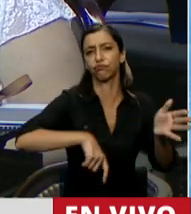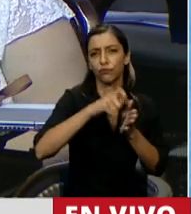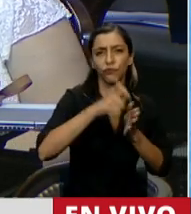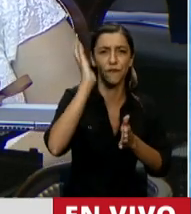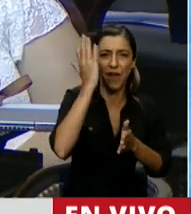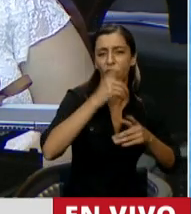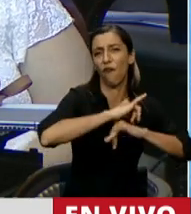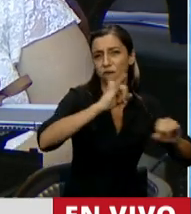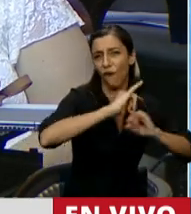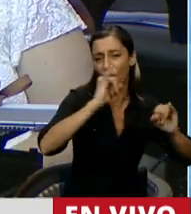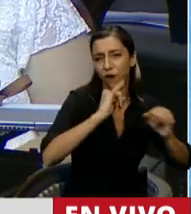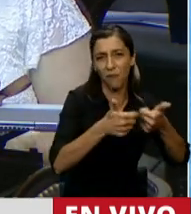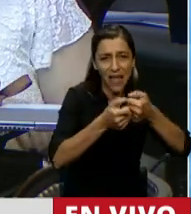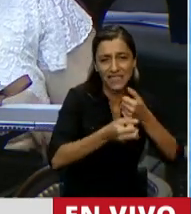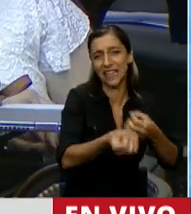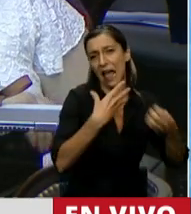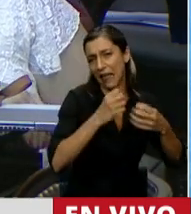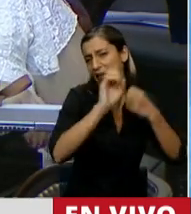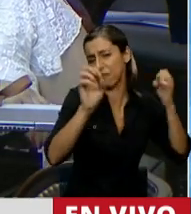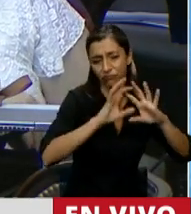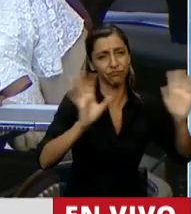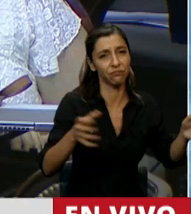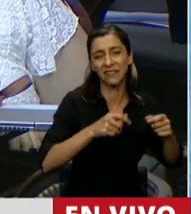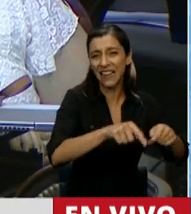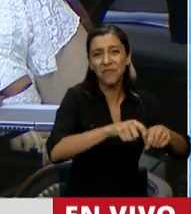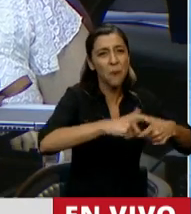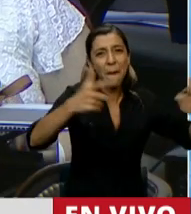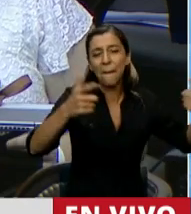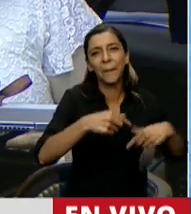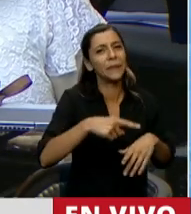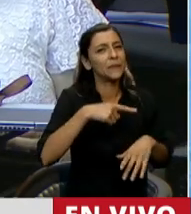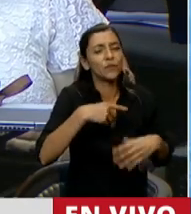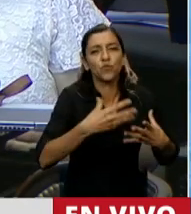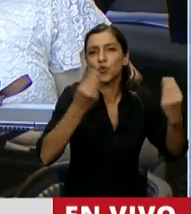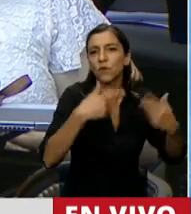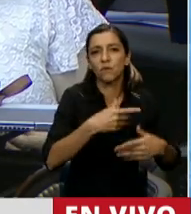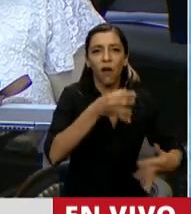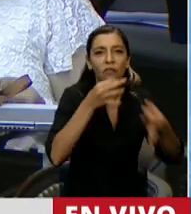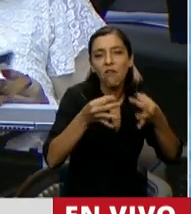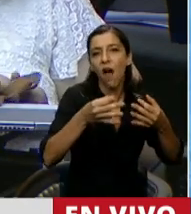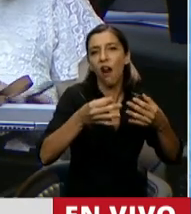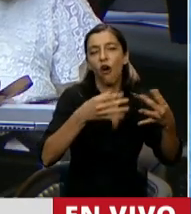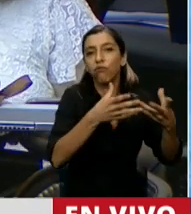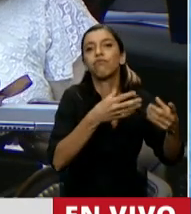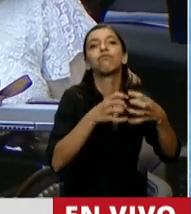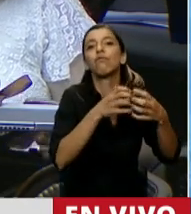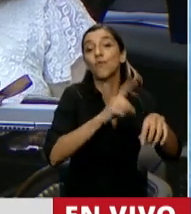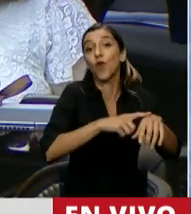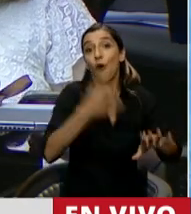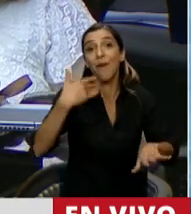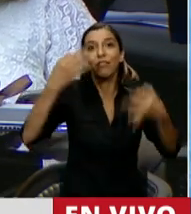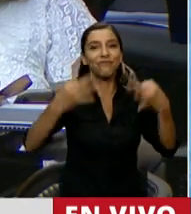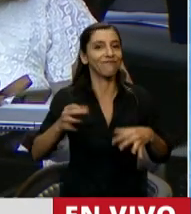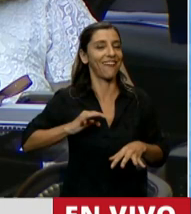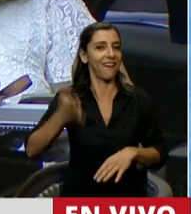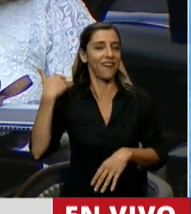en los mensajes de texto que a cada uno de nosotros nos llegan, en cada charla que surgió después del 2018, porque